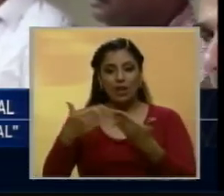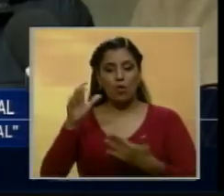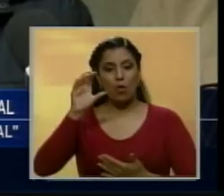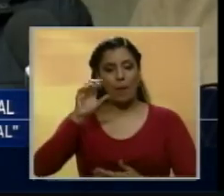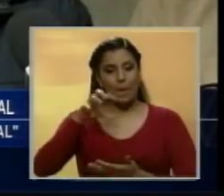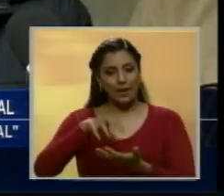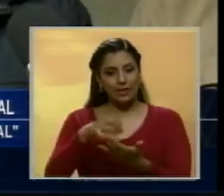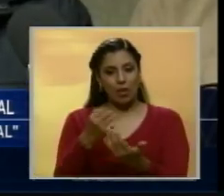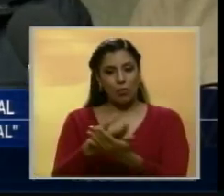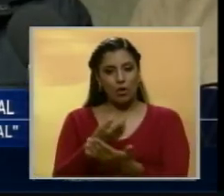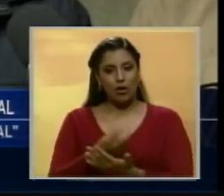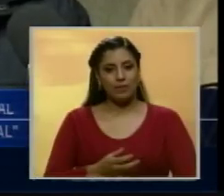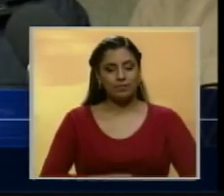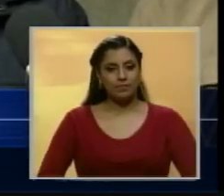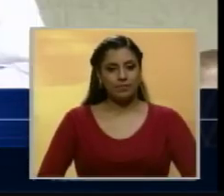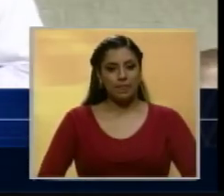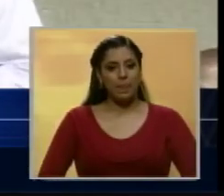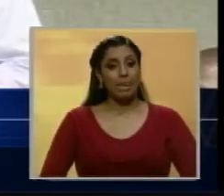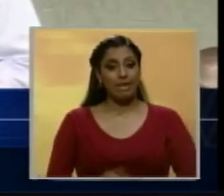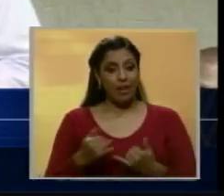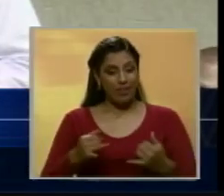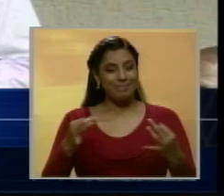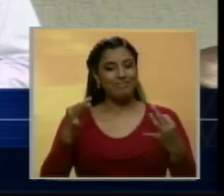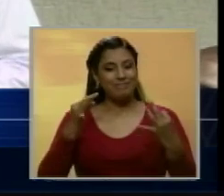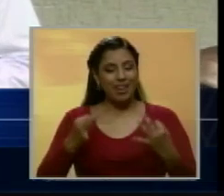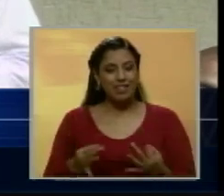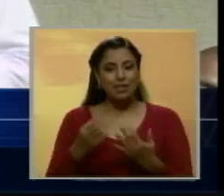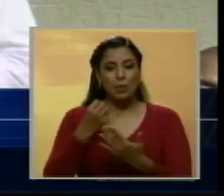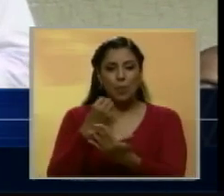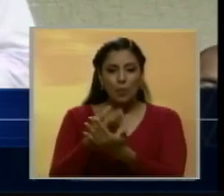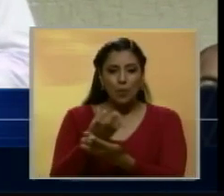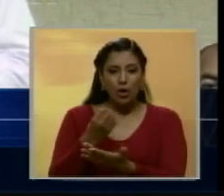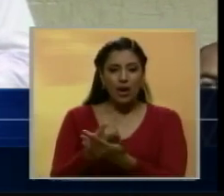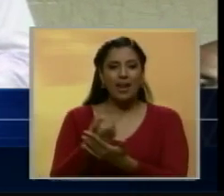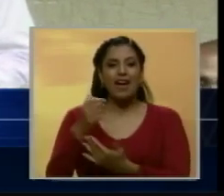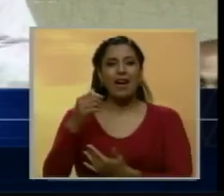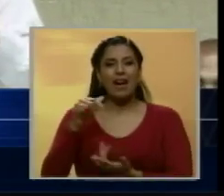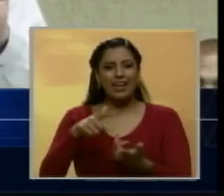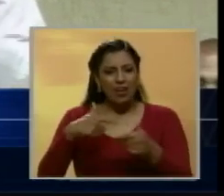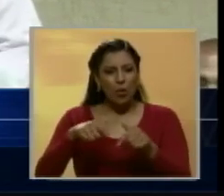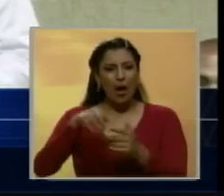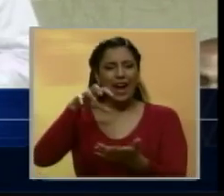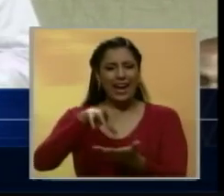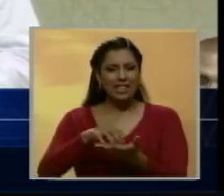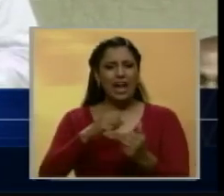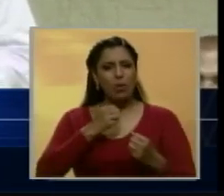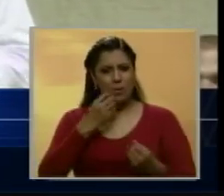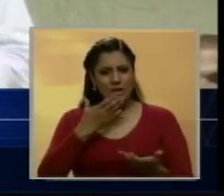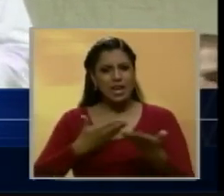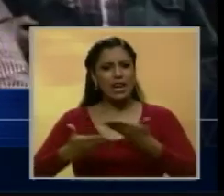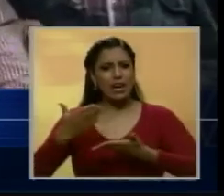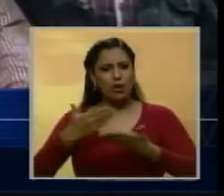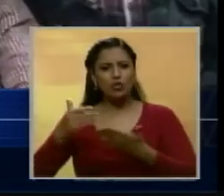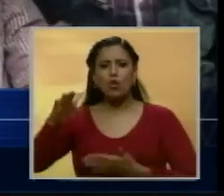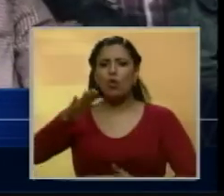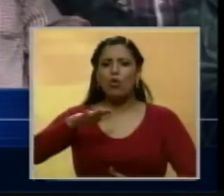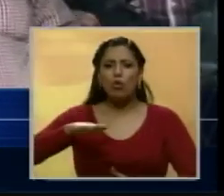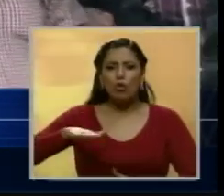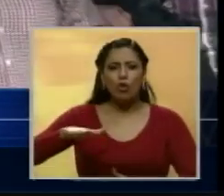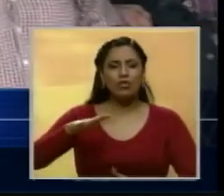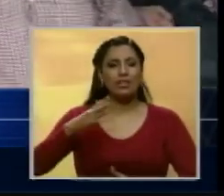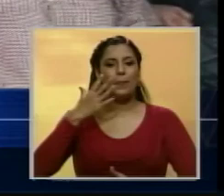Monagas. Es garantía de que Monagas sea una Monagas, un estado sustentable, donde